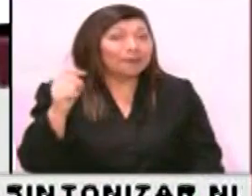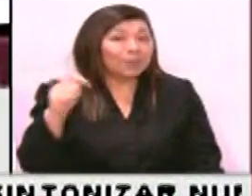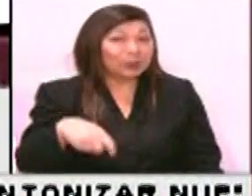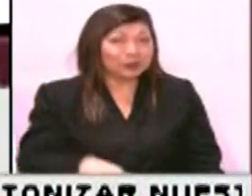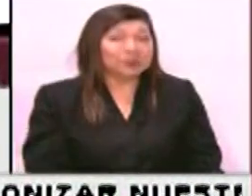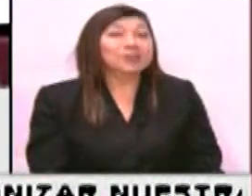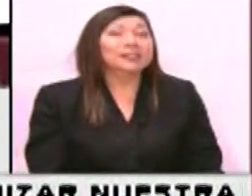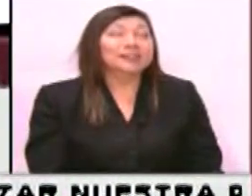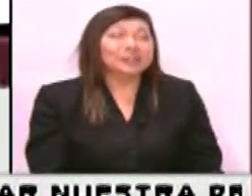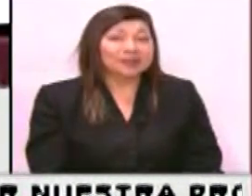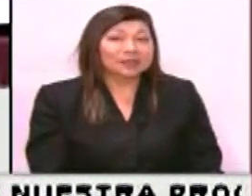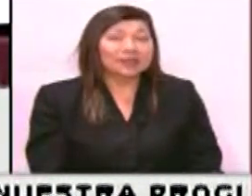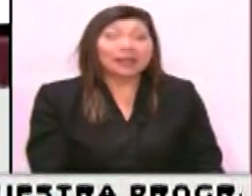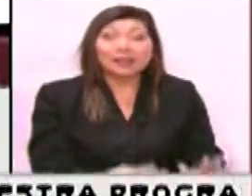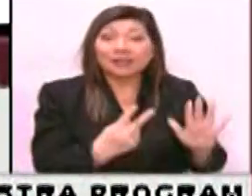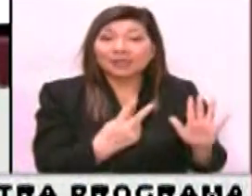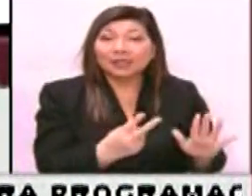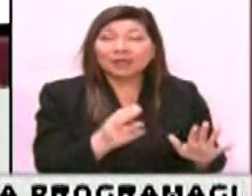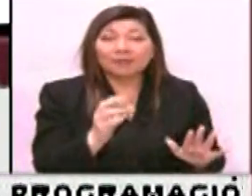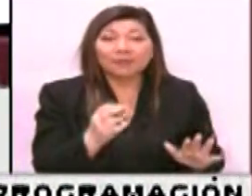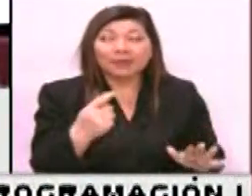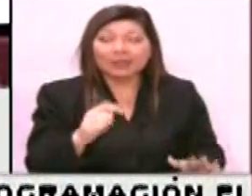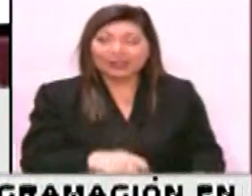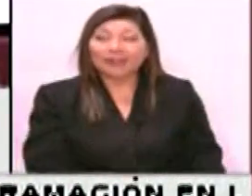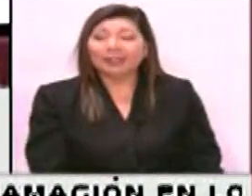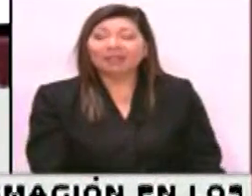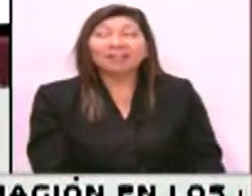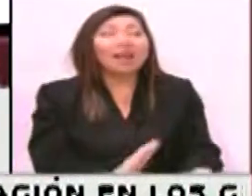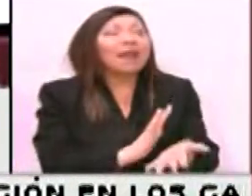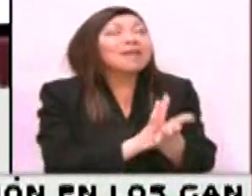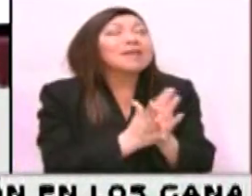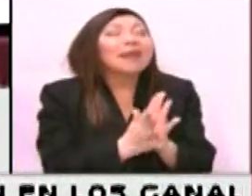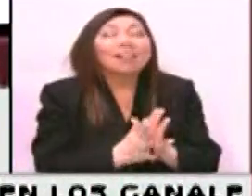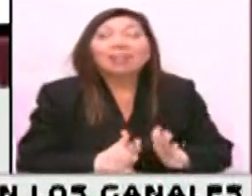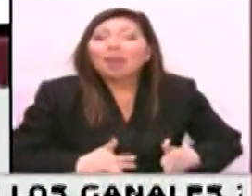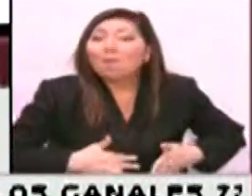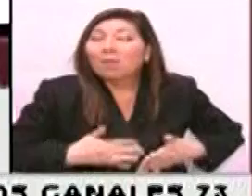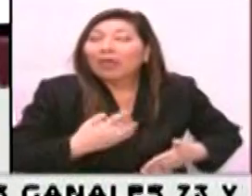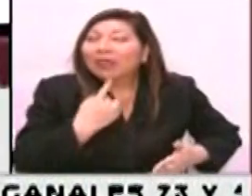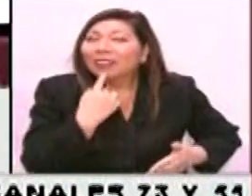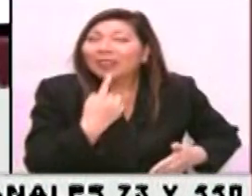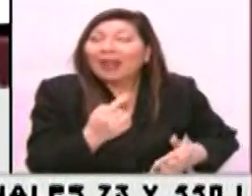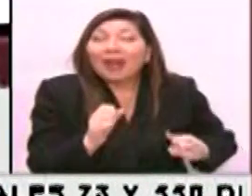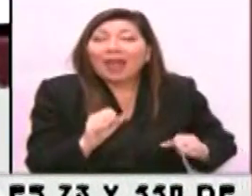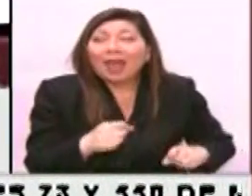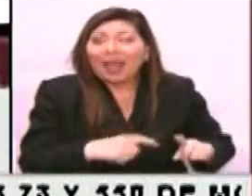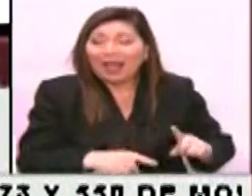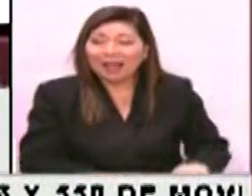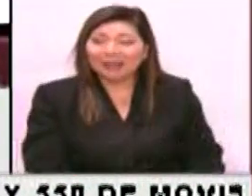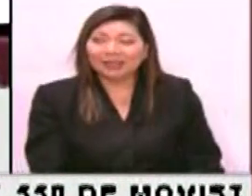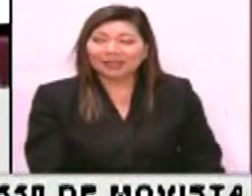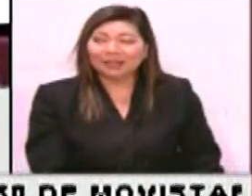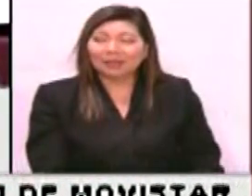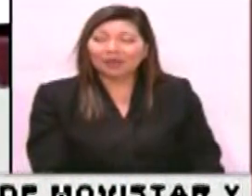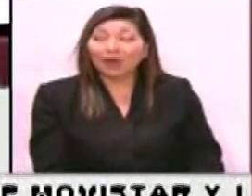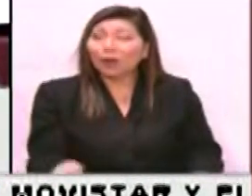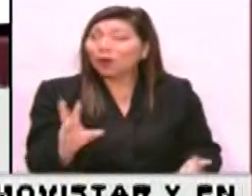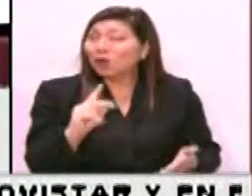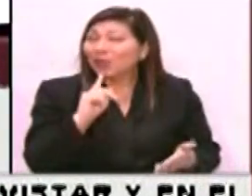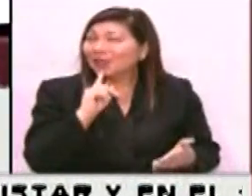0.7%, o sea, del 7 por mil. Nadie puede decir que alguien que encima no